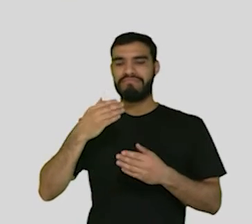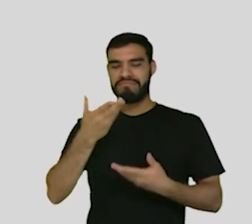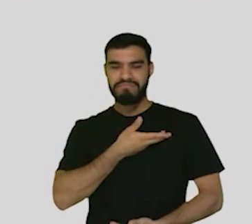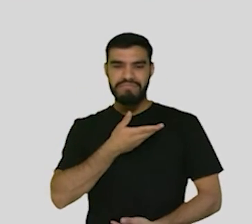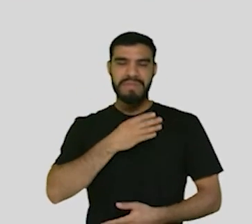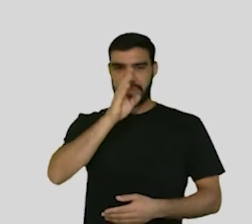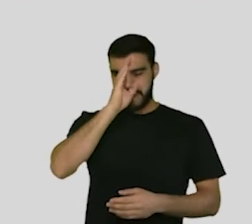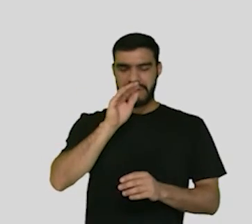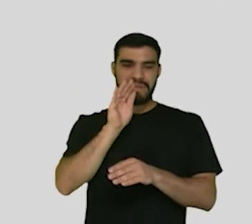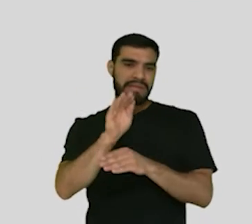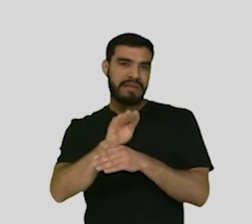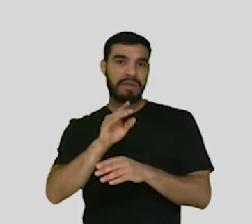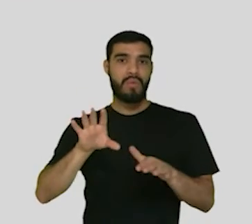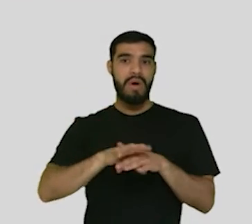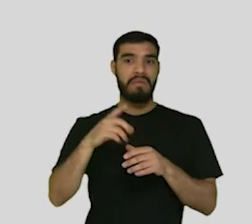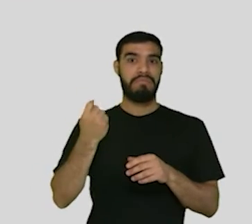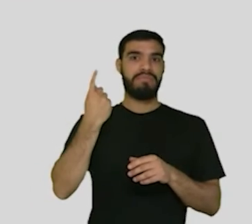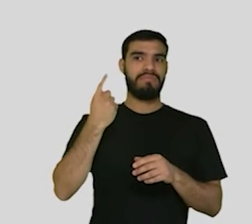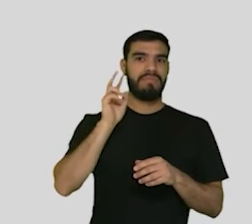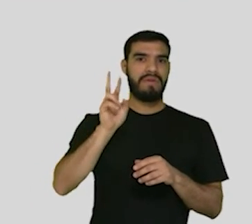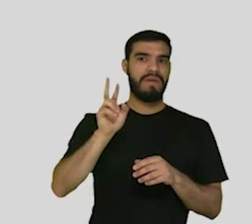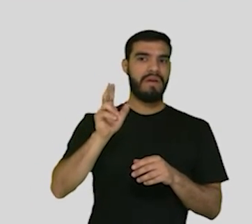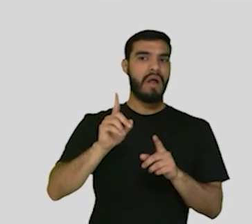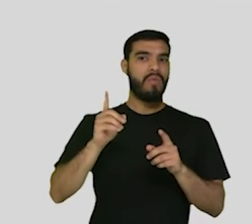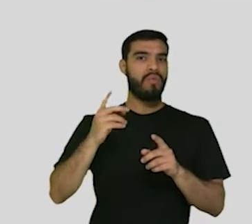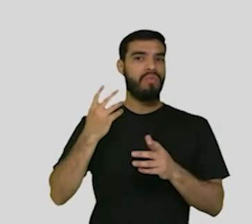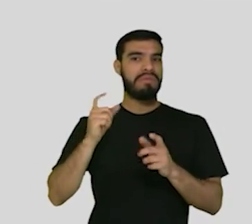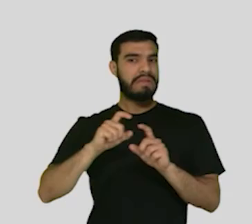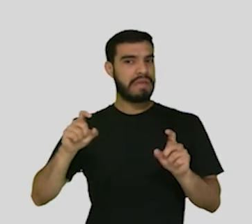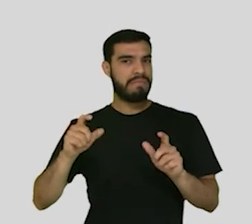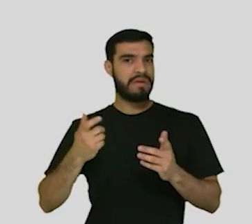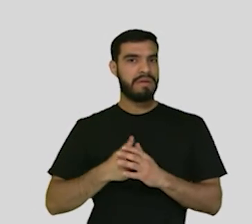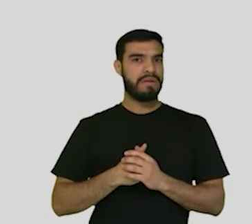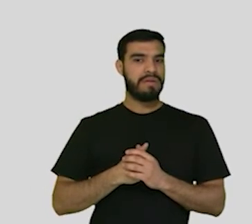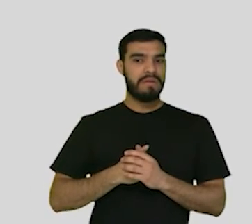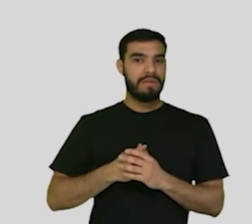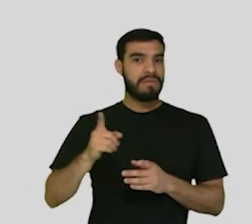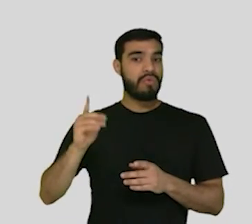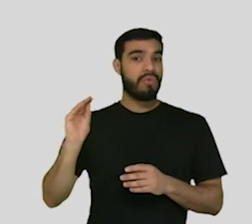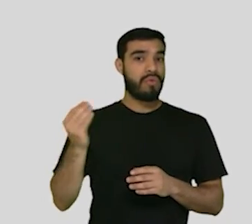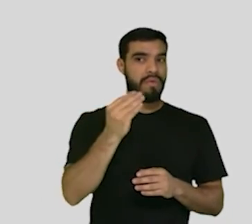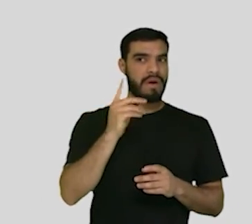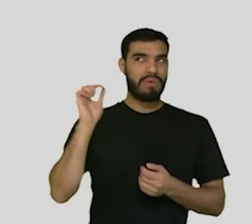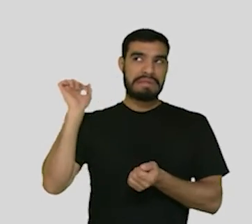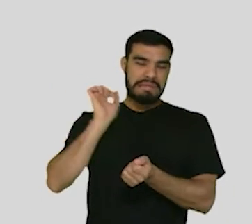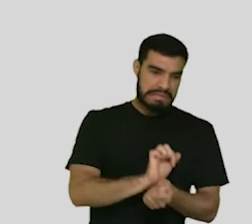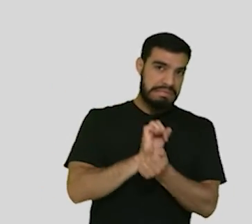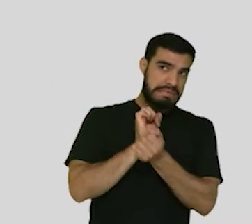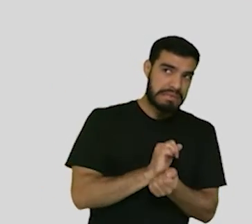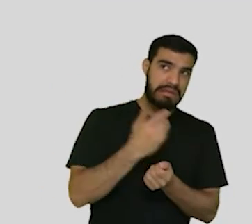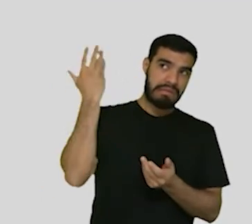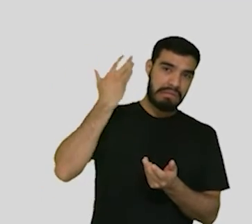yepa de este tipo de cosas, ¿verdad? Porque lamentablemente una adolescente oñe someteva y